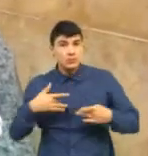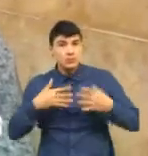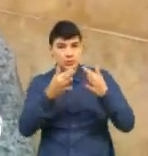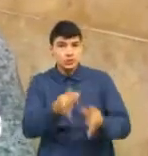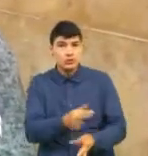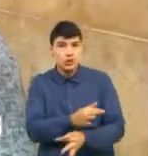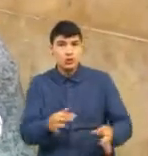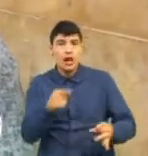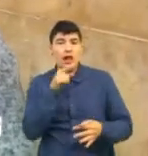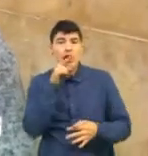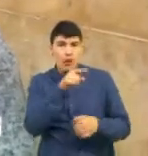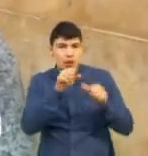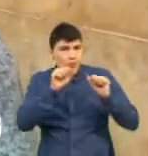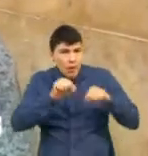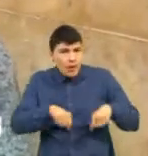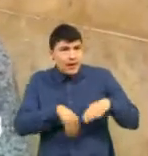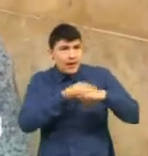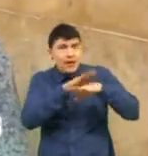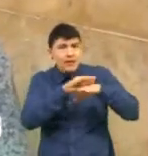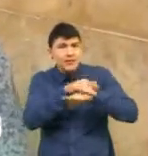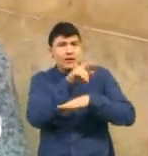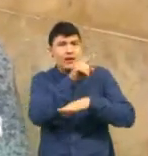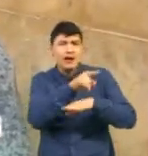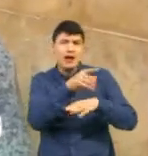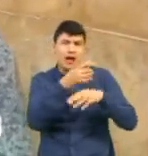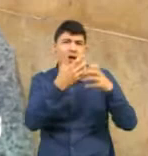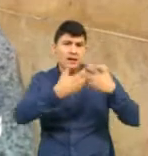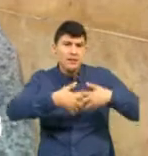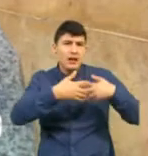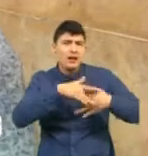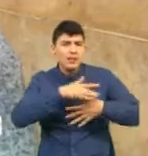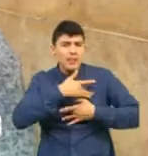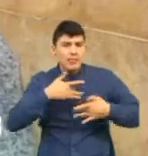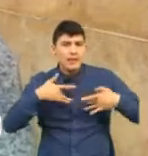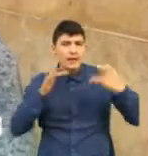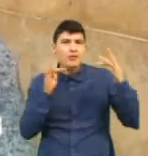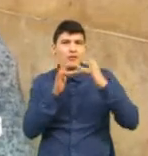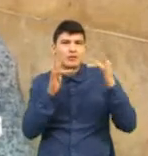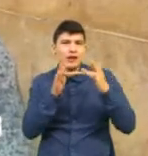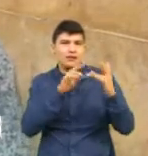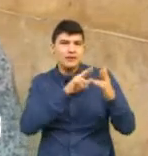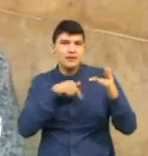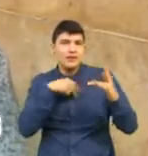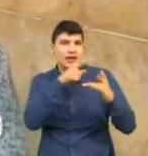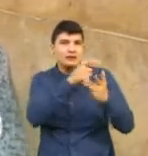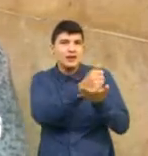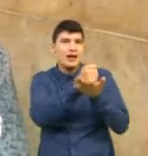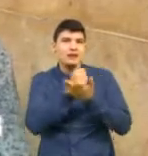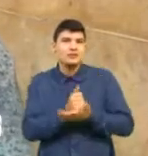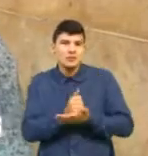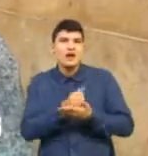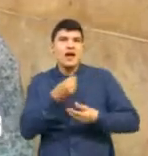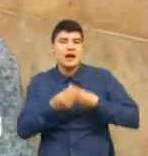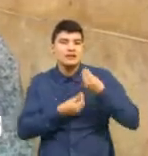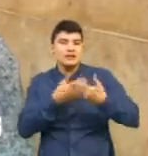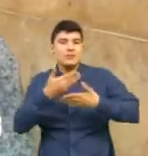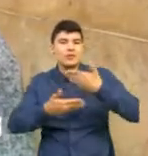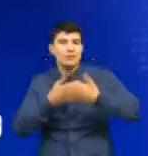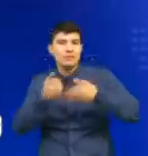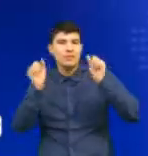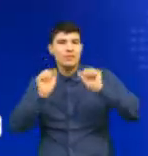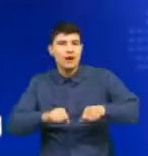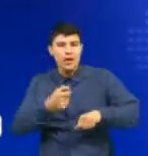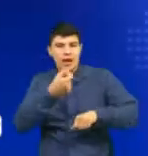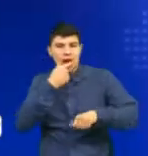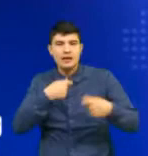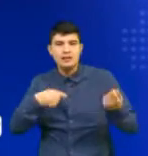pues le hagamos ese llamado para que ella se contacte con nosotros y nos ayude a que se genere la autorización de este